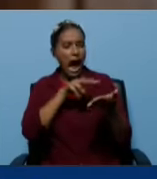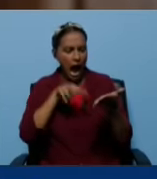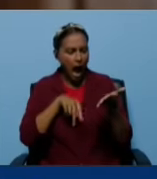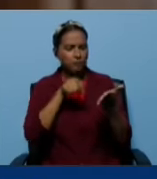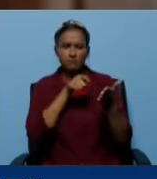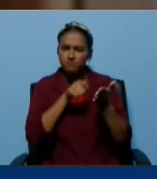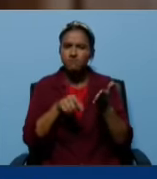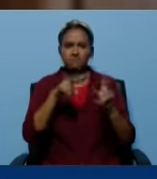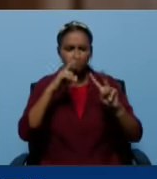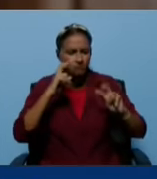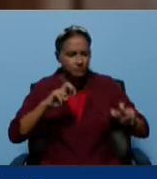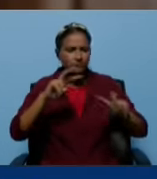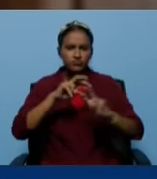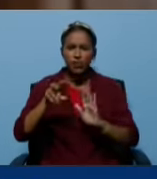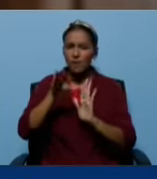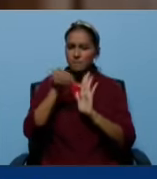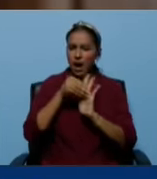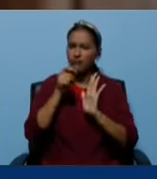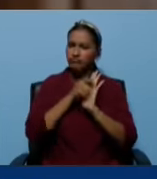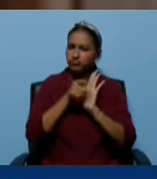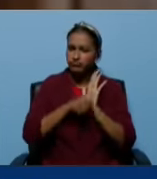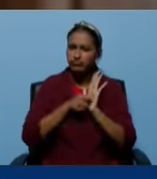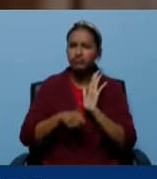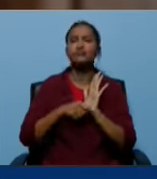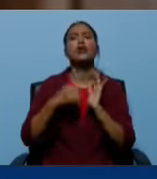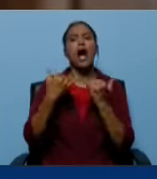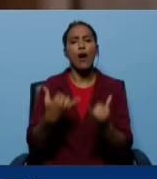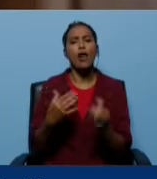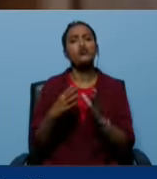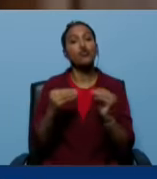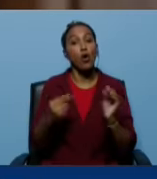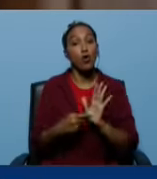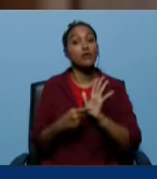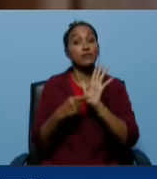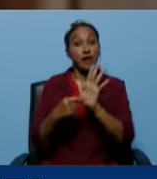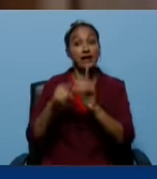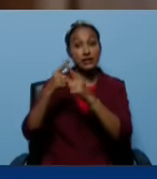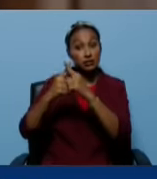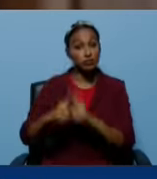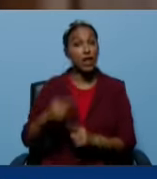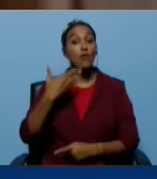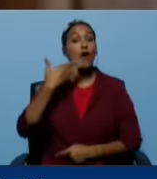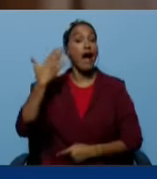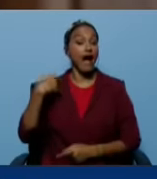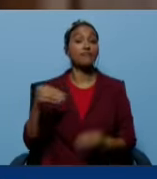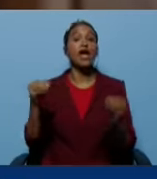los resultados son los resultados que vieron todos los venezolanos, y ahora, bueno, resta esperar la publicación que